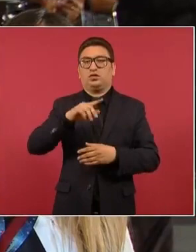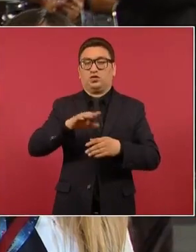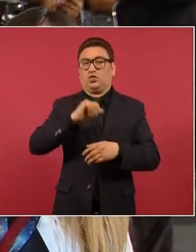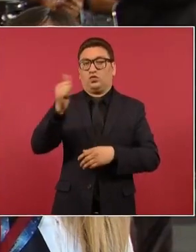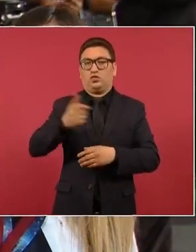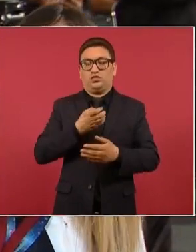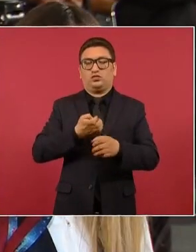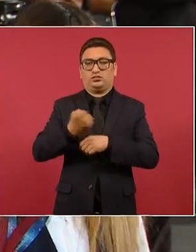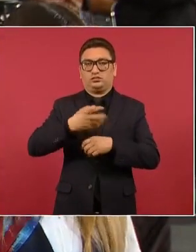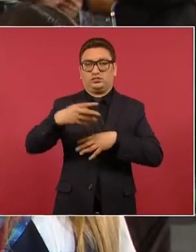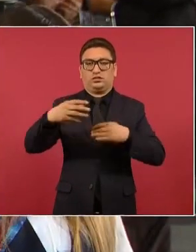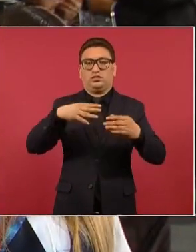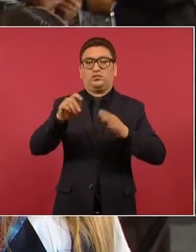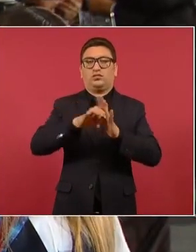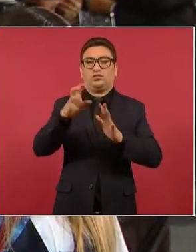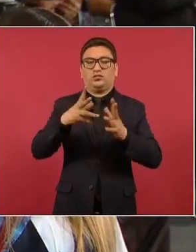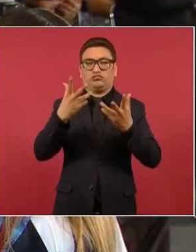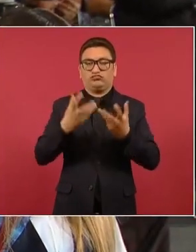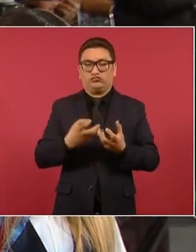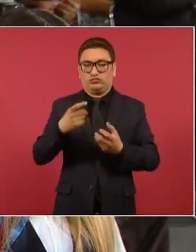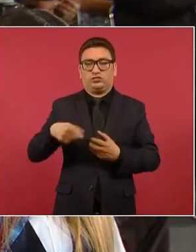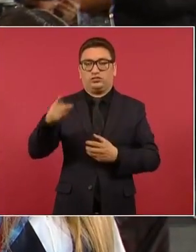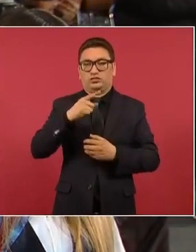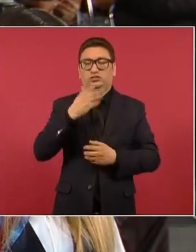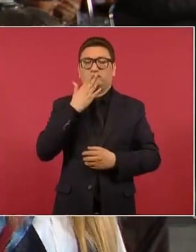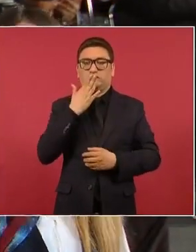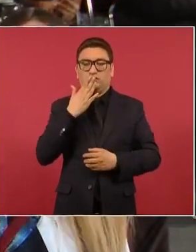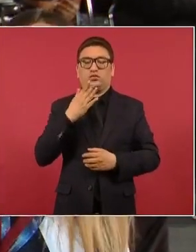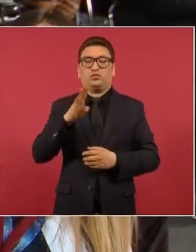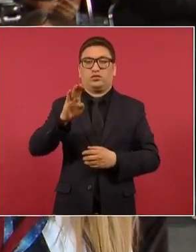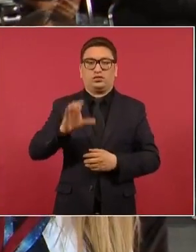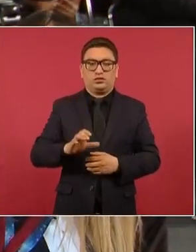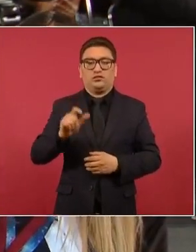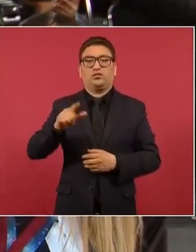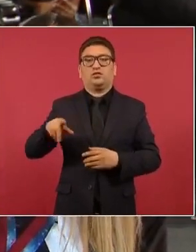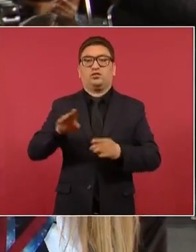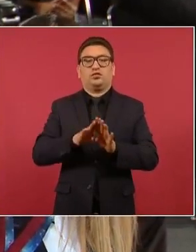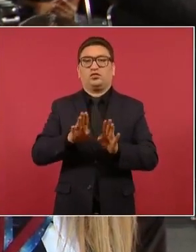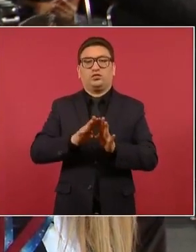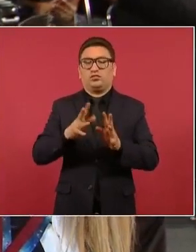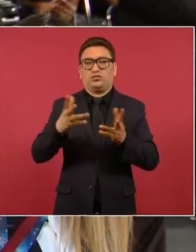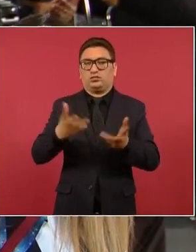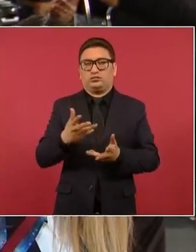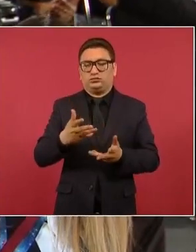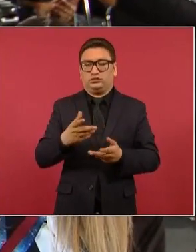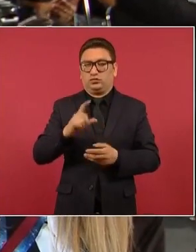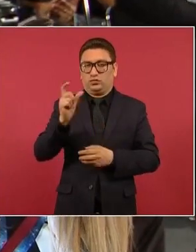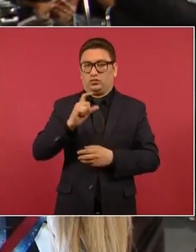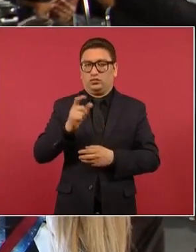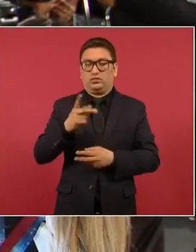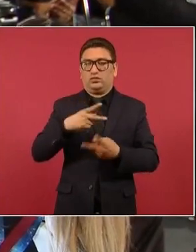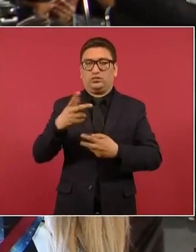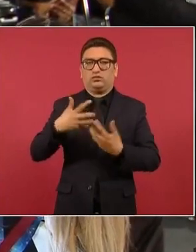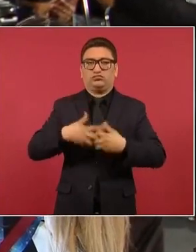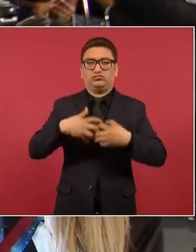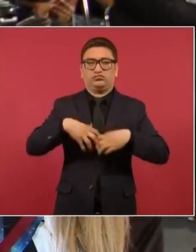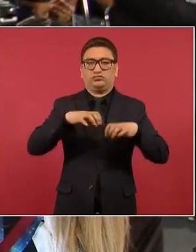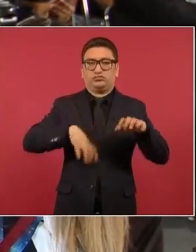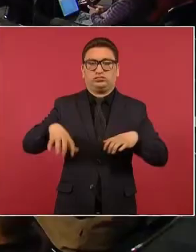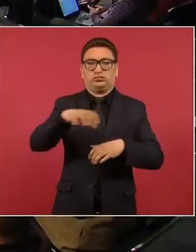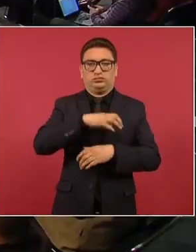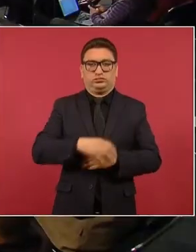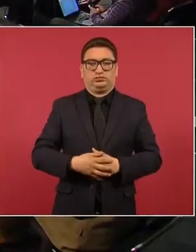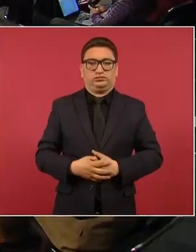estados donde hay sequía, como Sonora y Baja California? ¿Cuándo y bajo qué condiciones podrían llegar plantas a estas